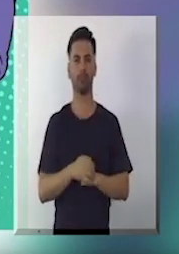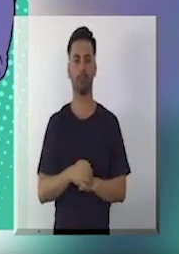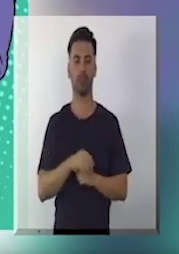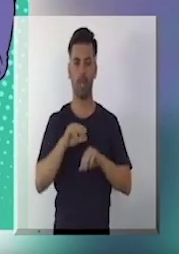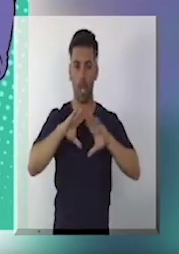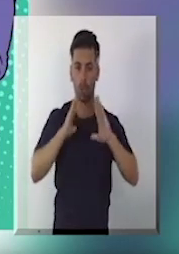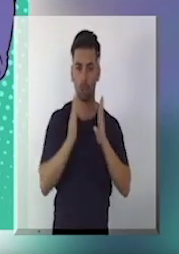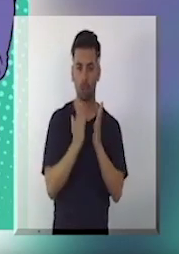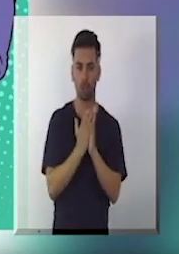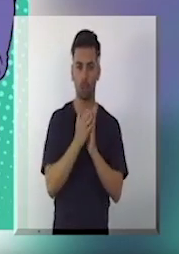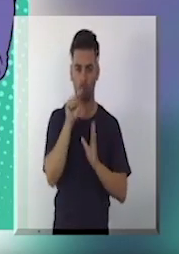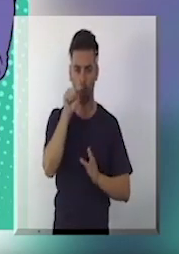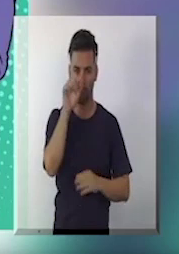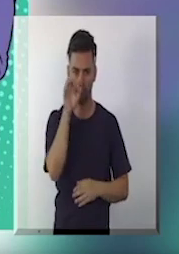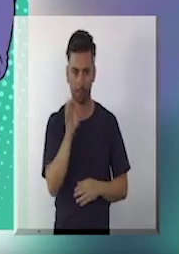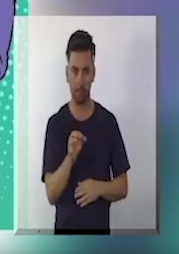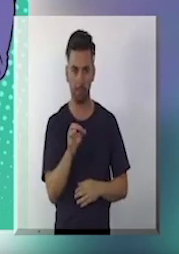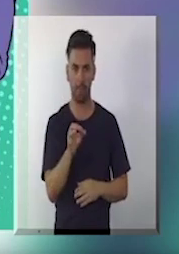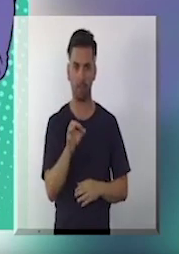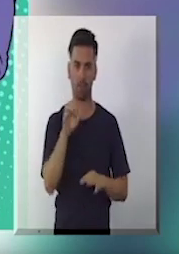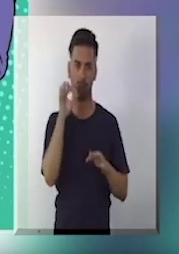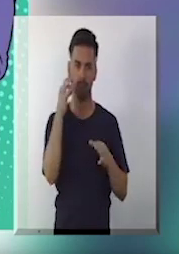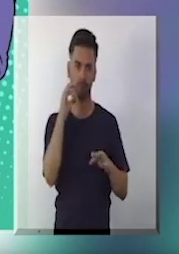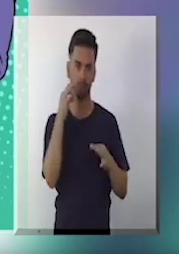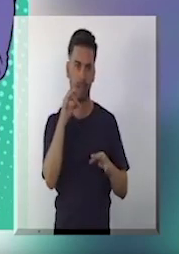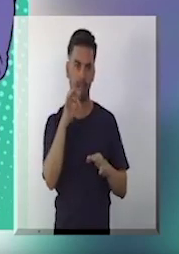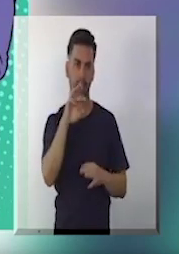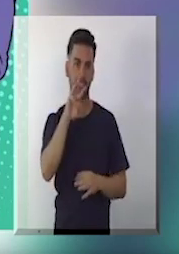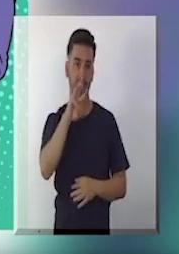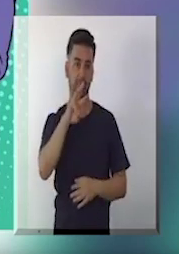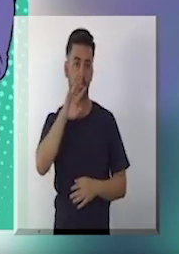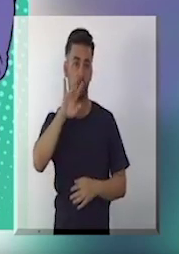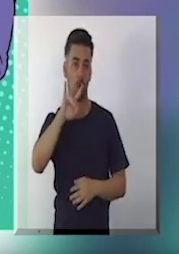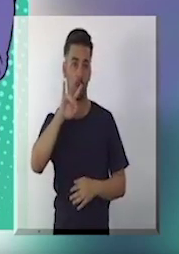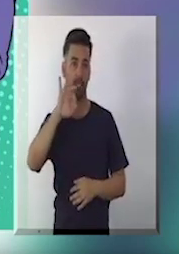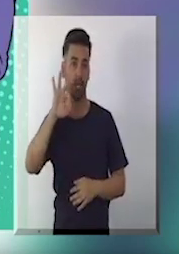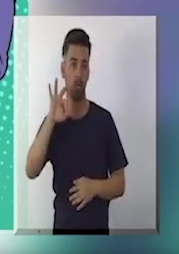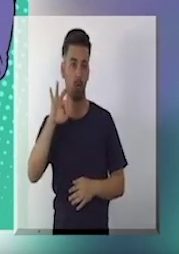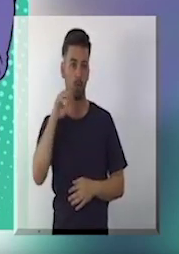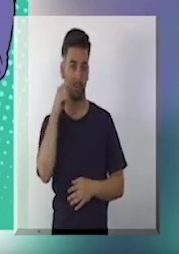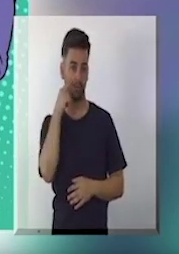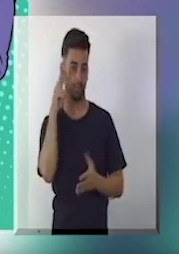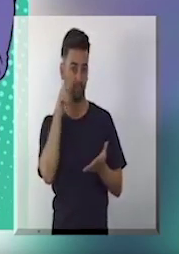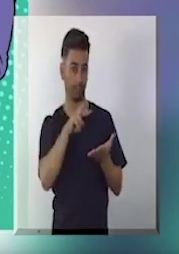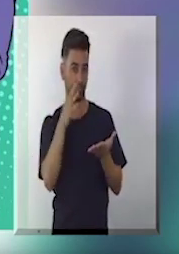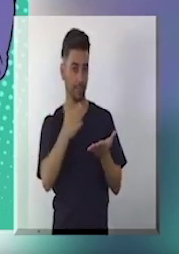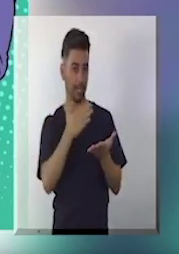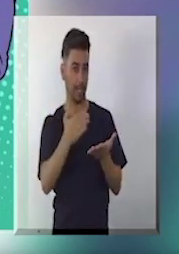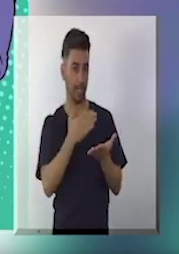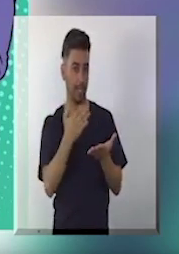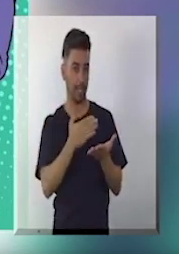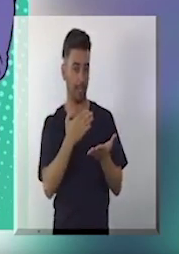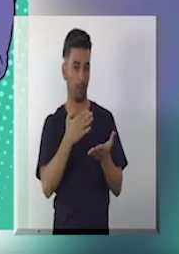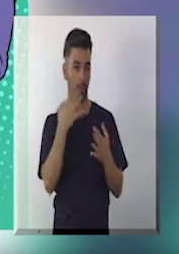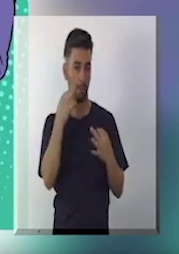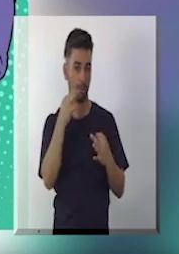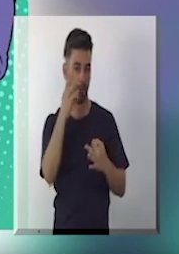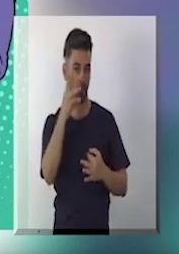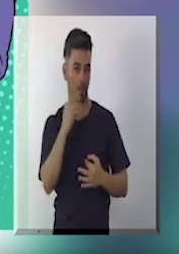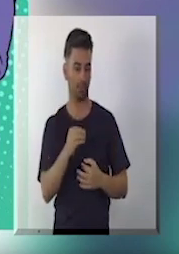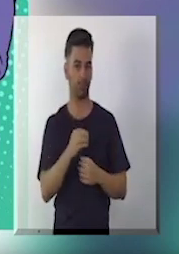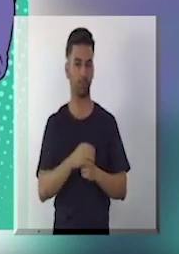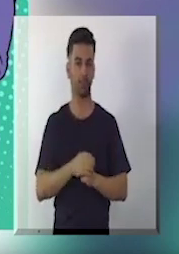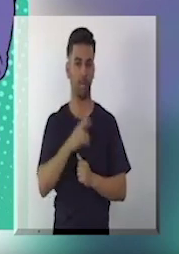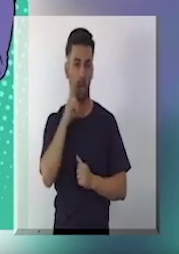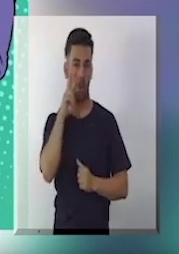tú lo tienes en la página 398. Sí, ojea tu libro, ve a la página 398, observa